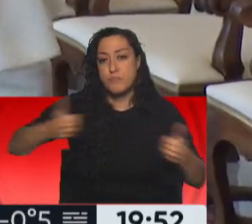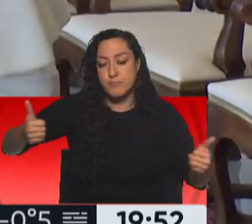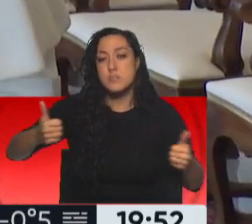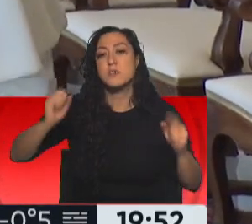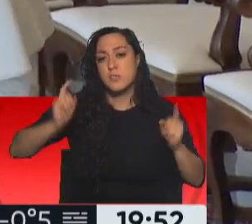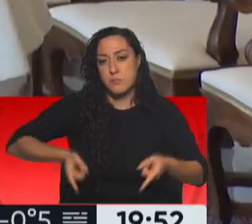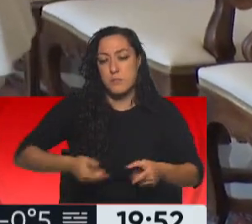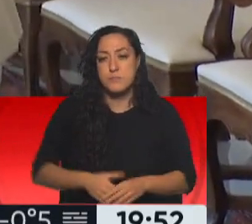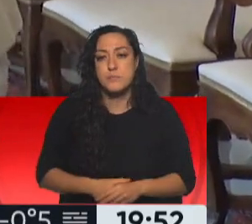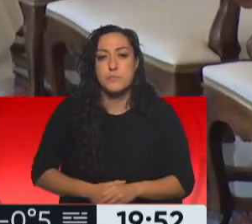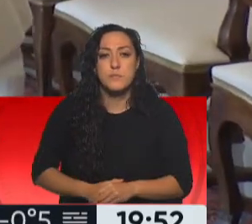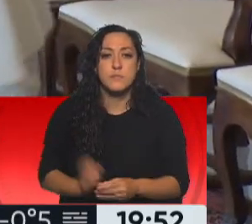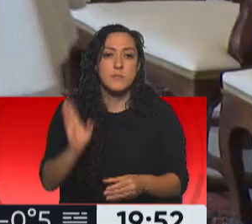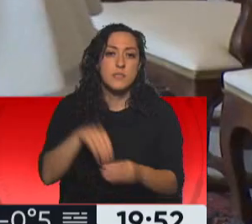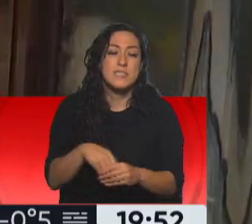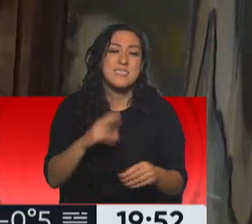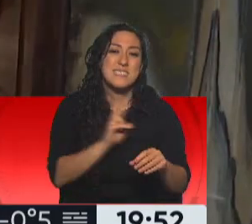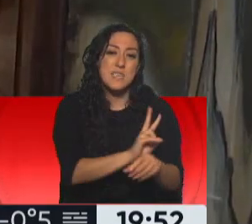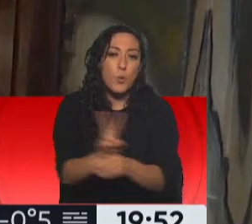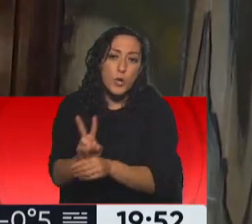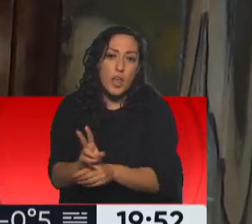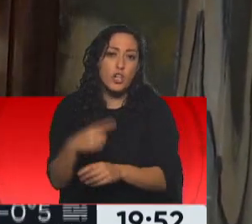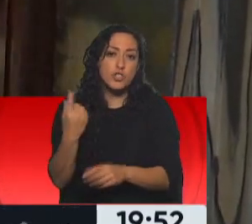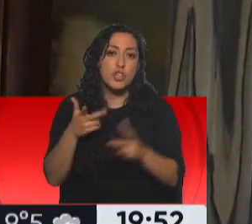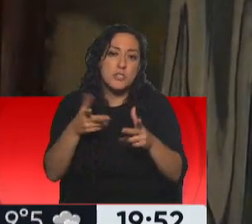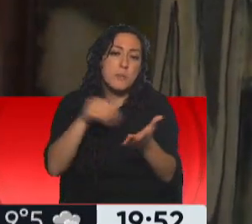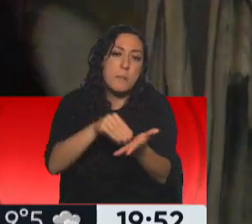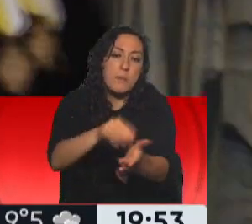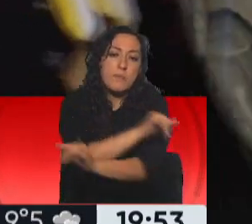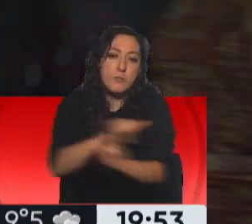del Papa Francisco. Por seguridad nosotros no decimos mucho más.